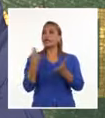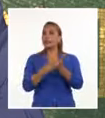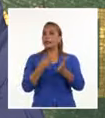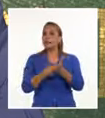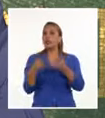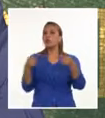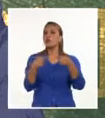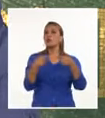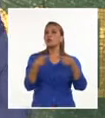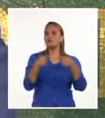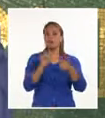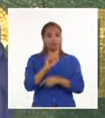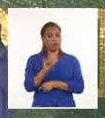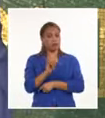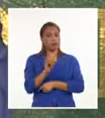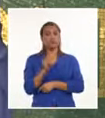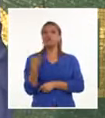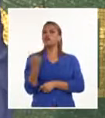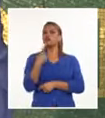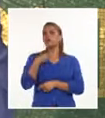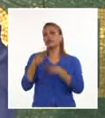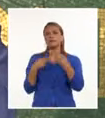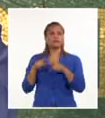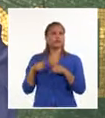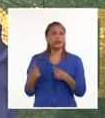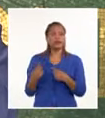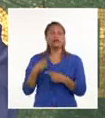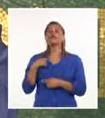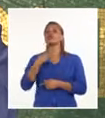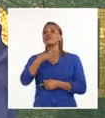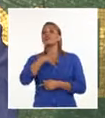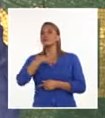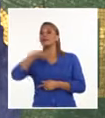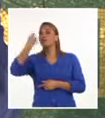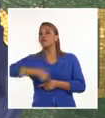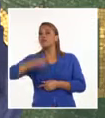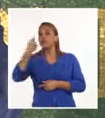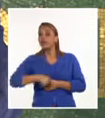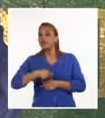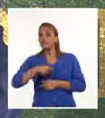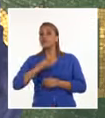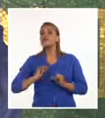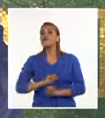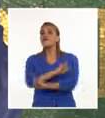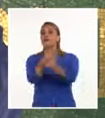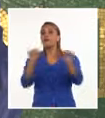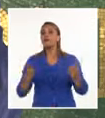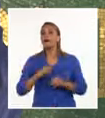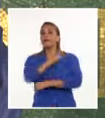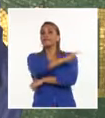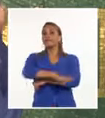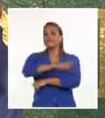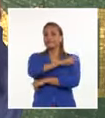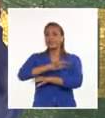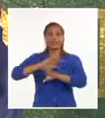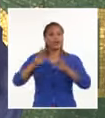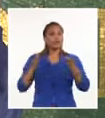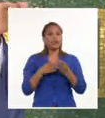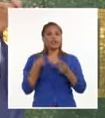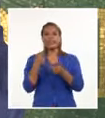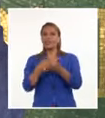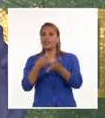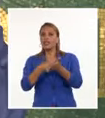oposiciones. Y nosotros tenemos, creo, el derecho de informar a los pueblos hacia dónde va ese